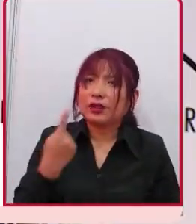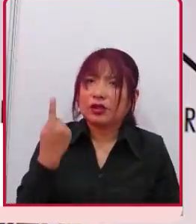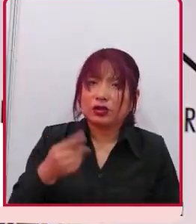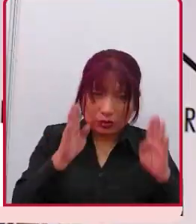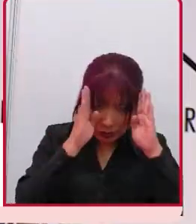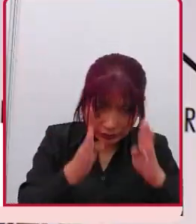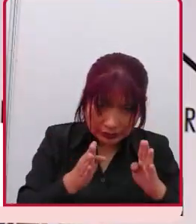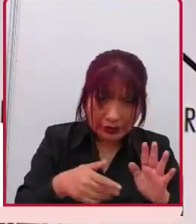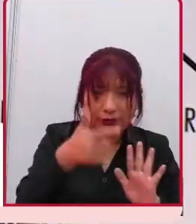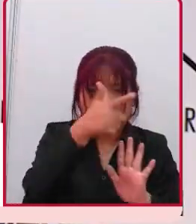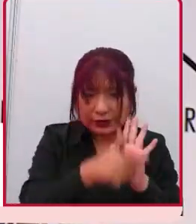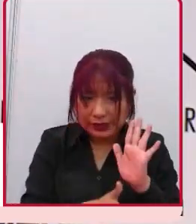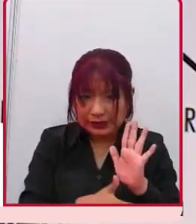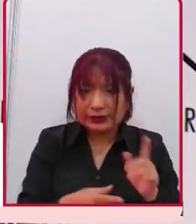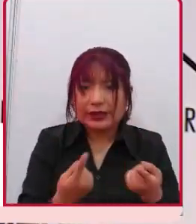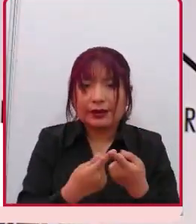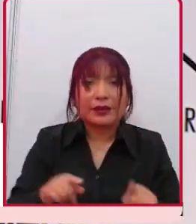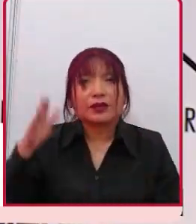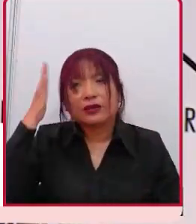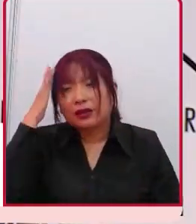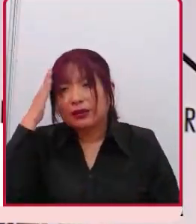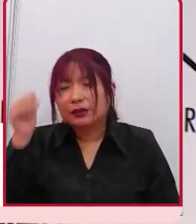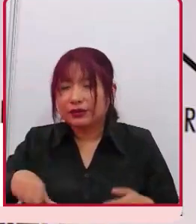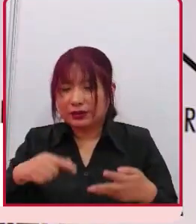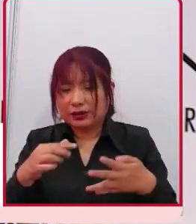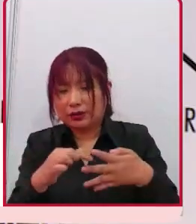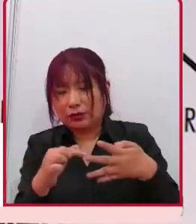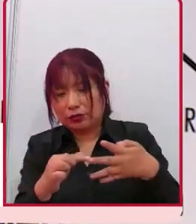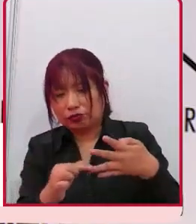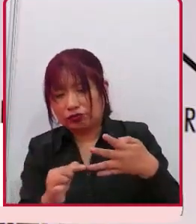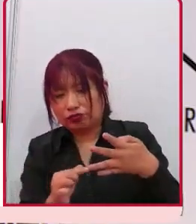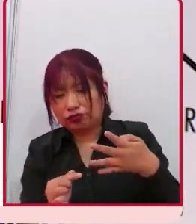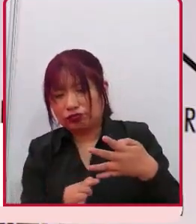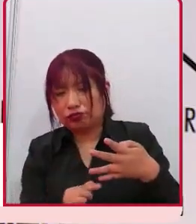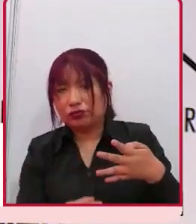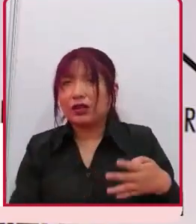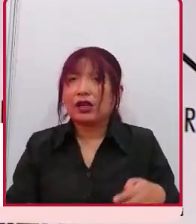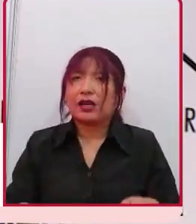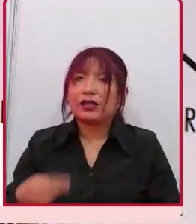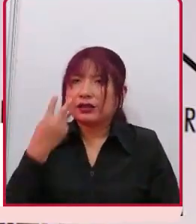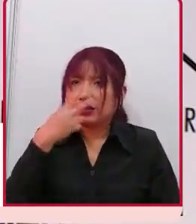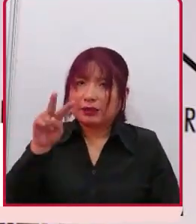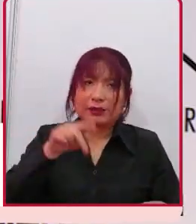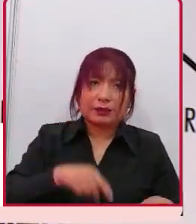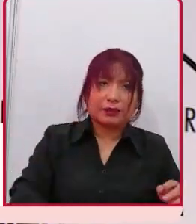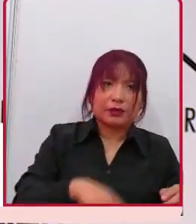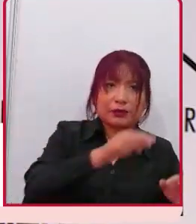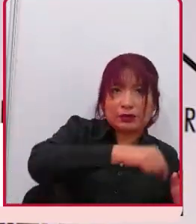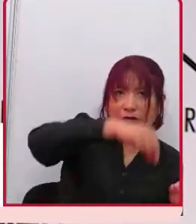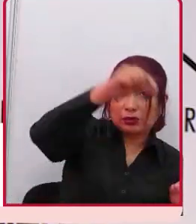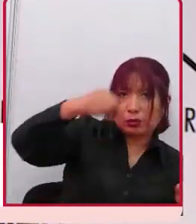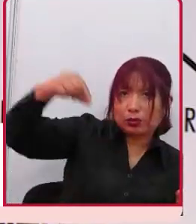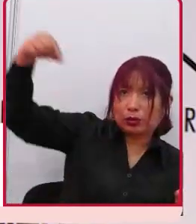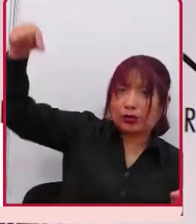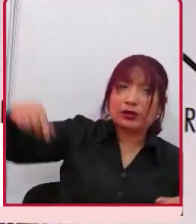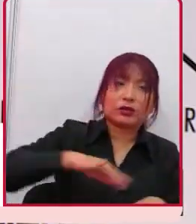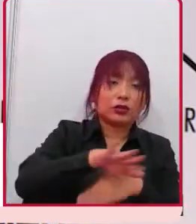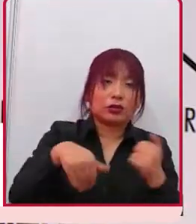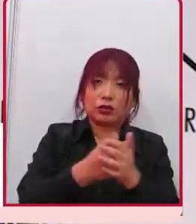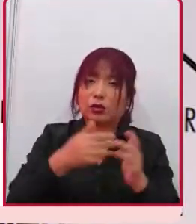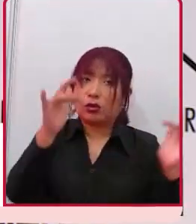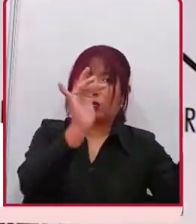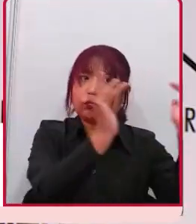una arista, pero sabemos que entre las otras 3, y se vieron en las gráficas, guardan muy buenas correlaciones entre todas,